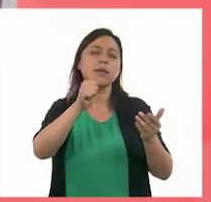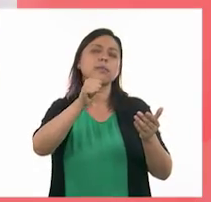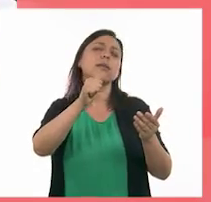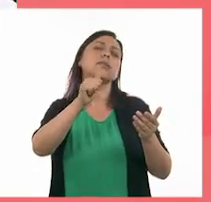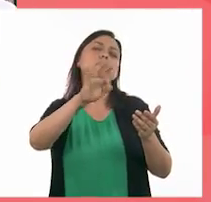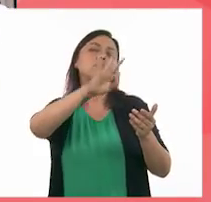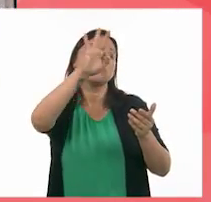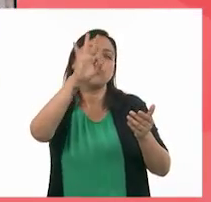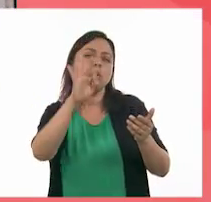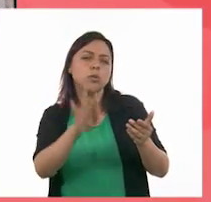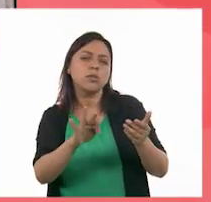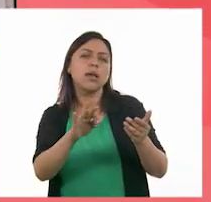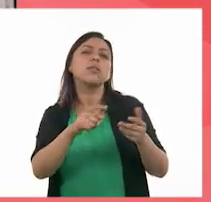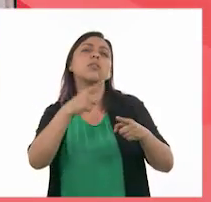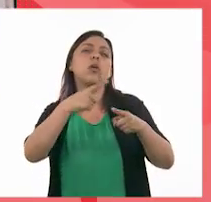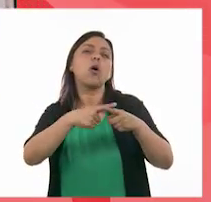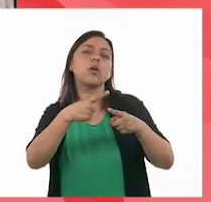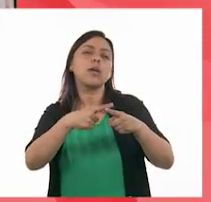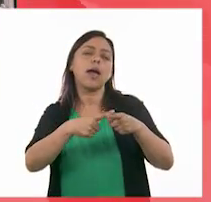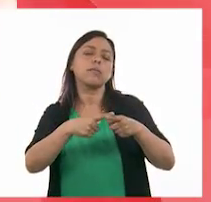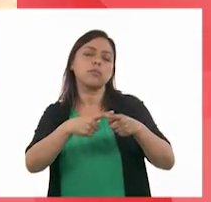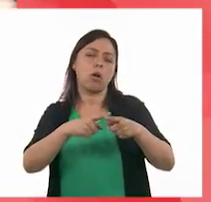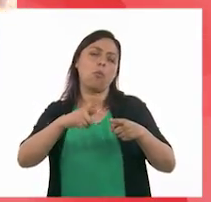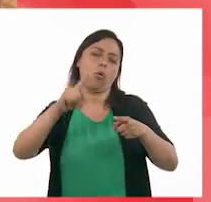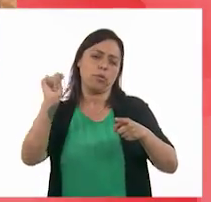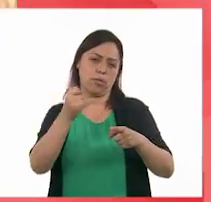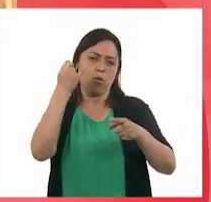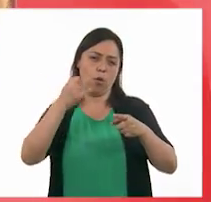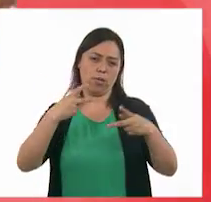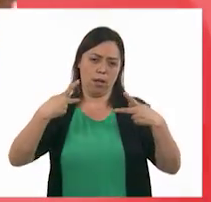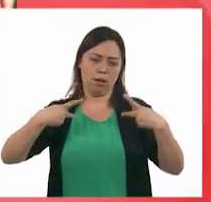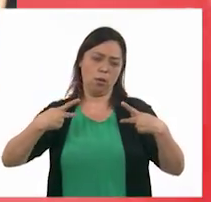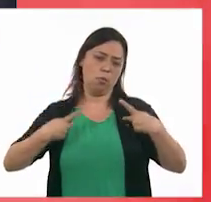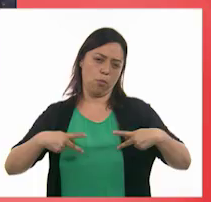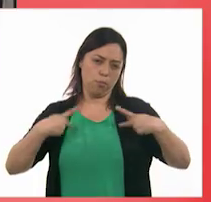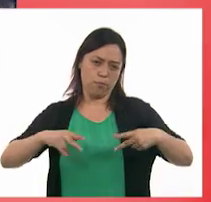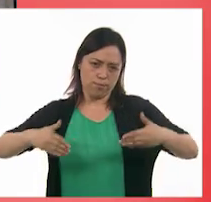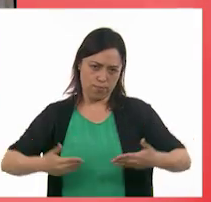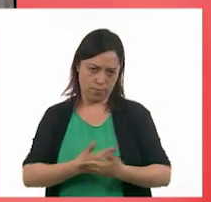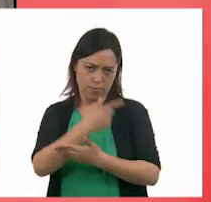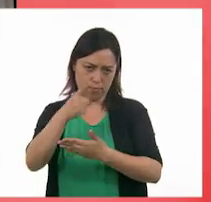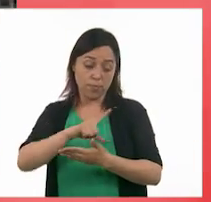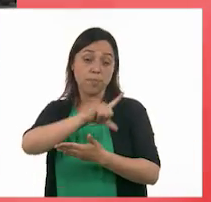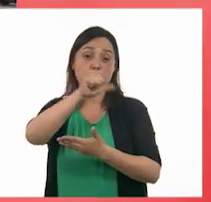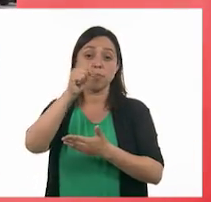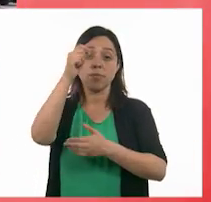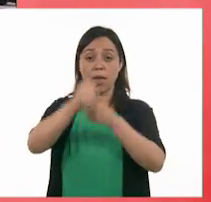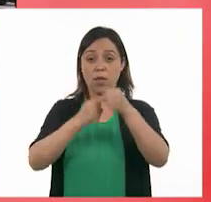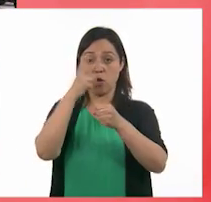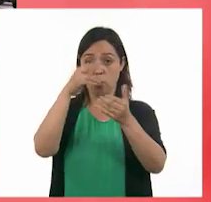46.5% pertenecía a Tijuana. Para el año 2000, Tijuana tenía